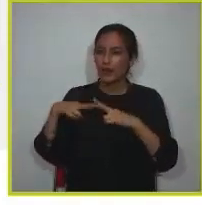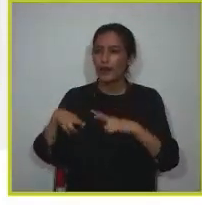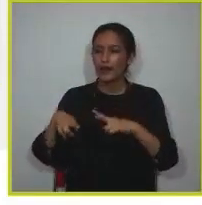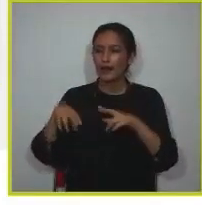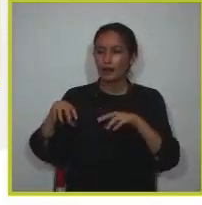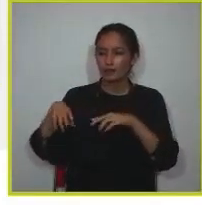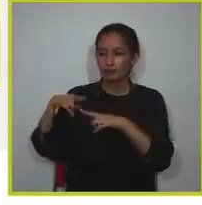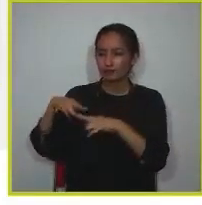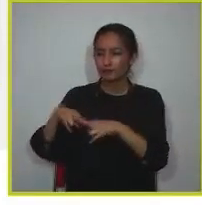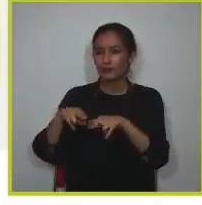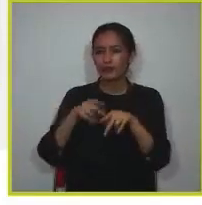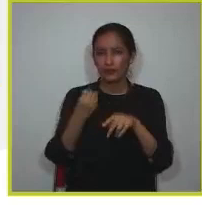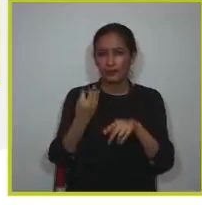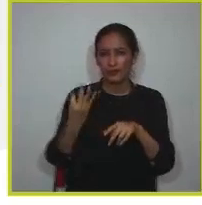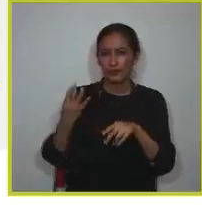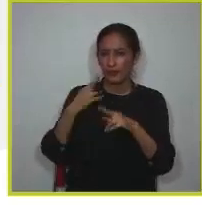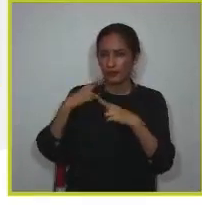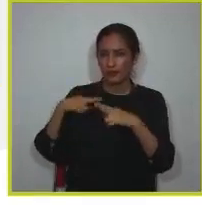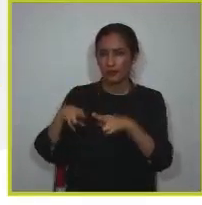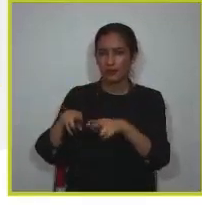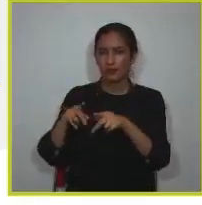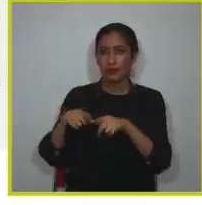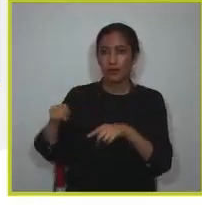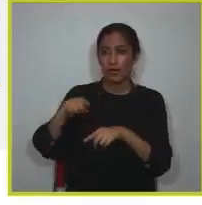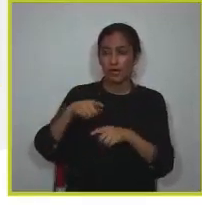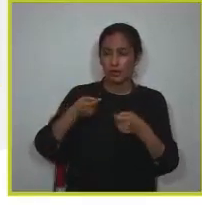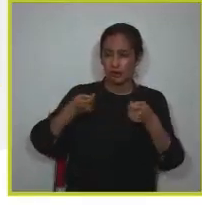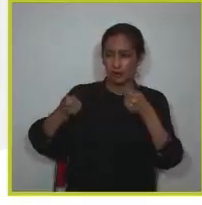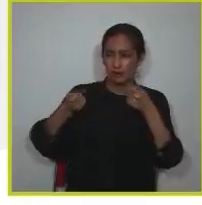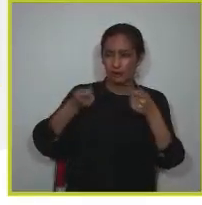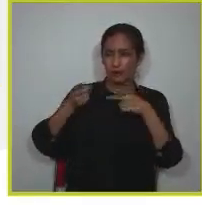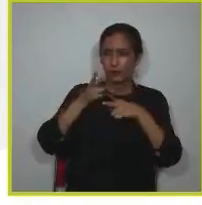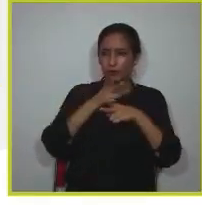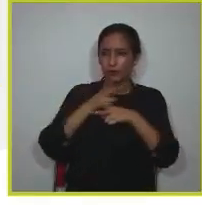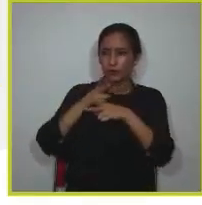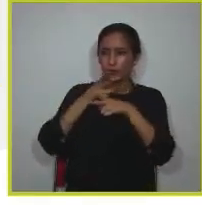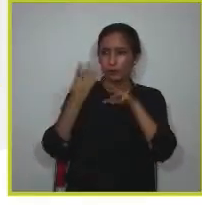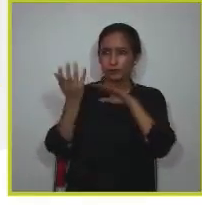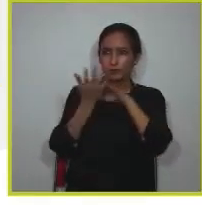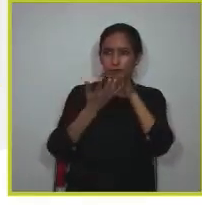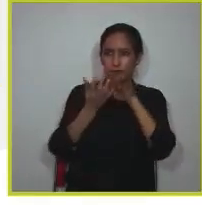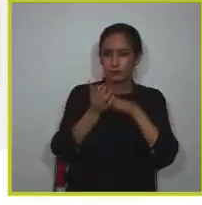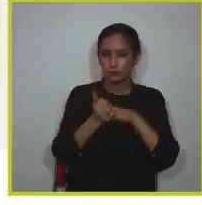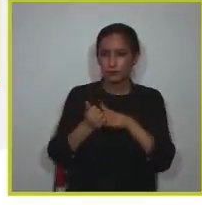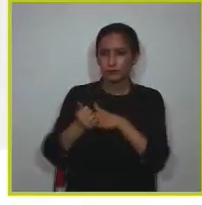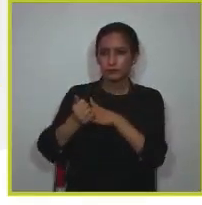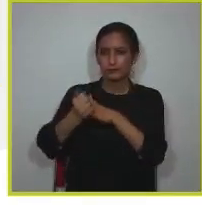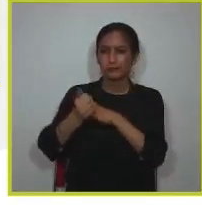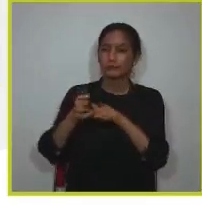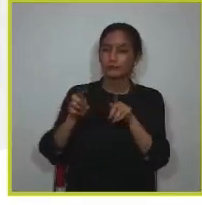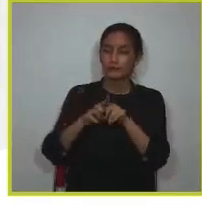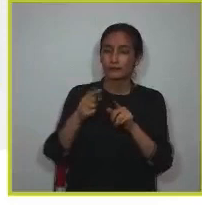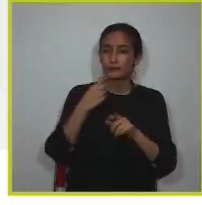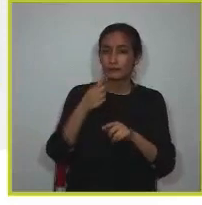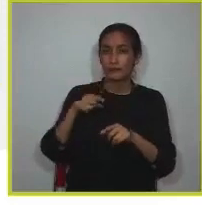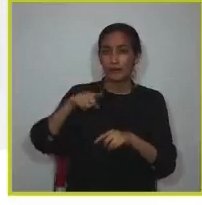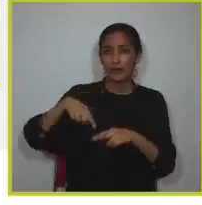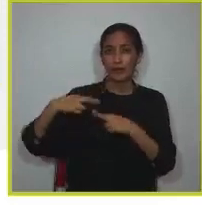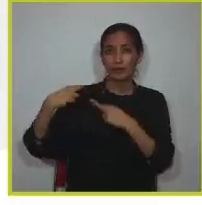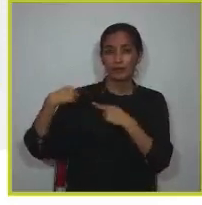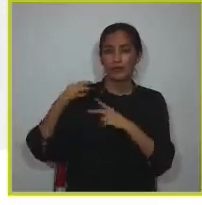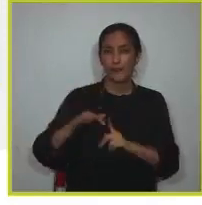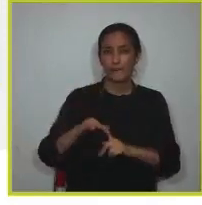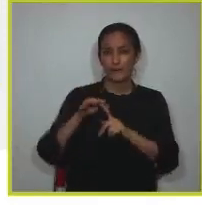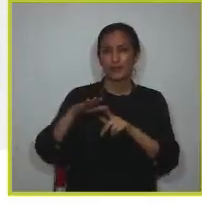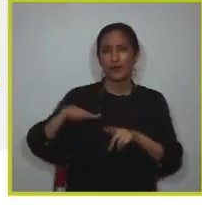chambiras corrientes y marañón y ellos fueron los monitores ambientales no que podríamos decir son los especialistas